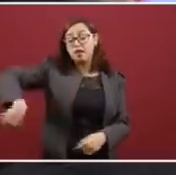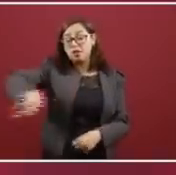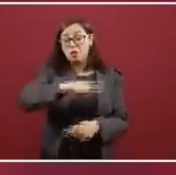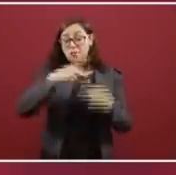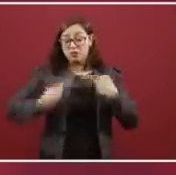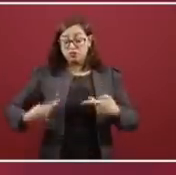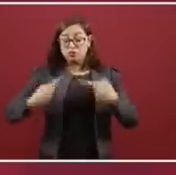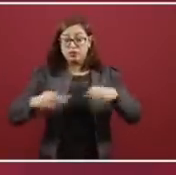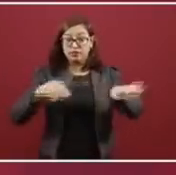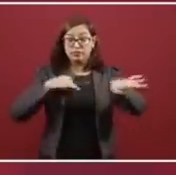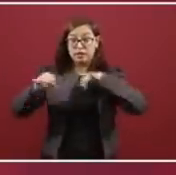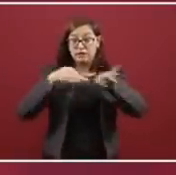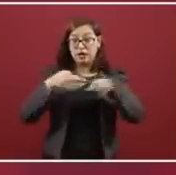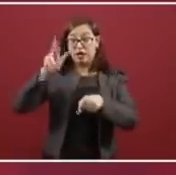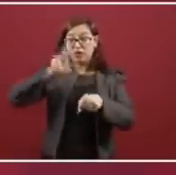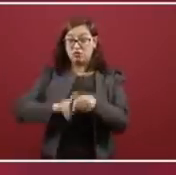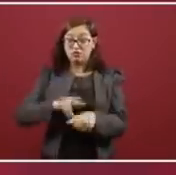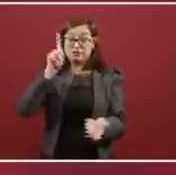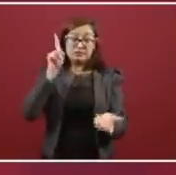elijan